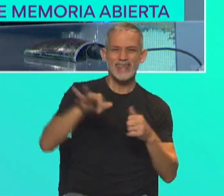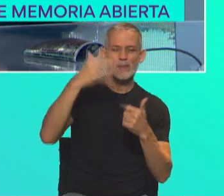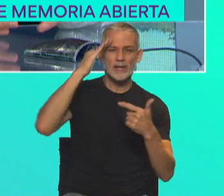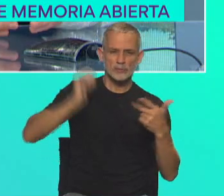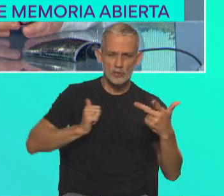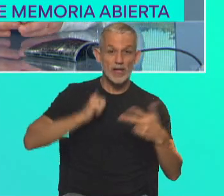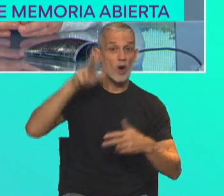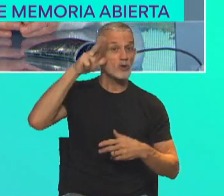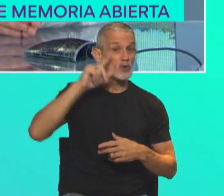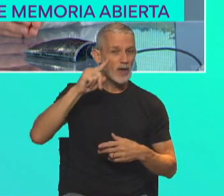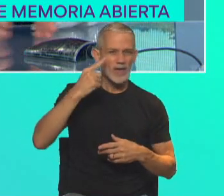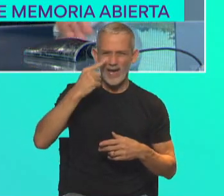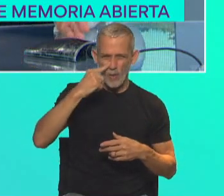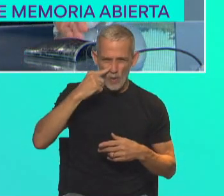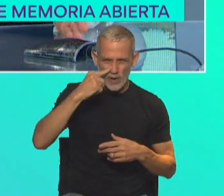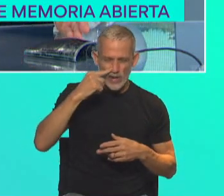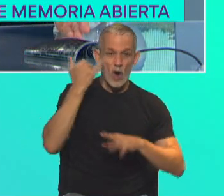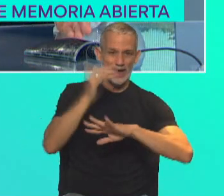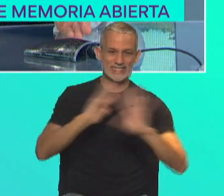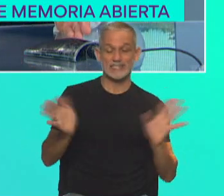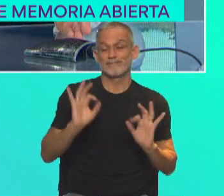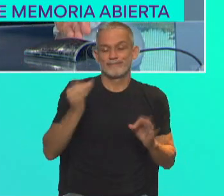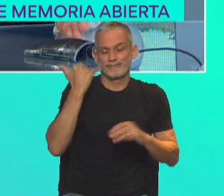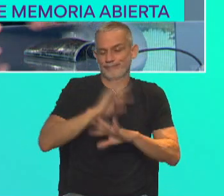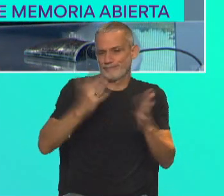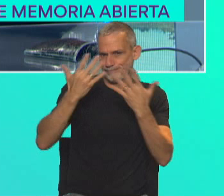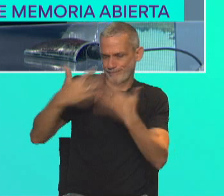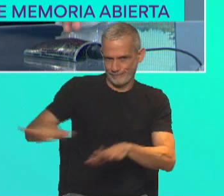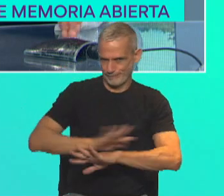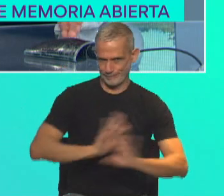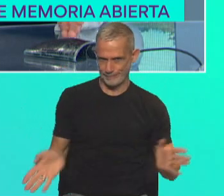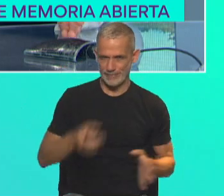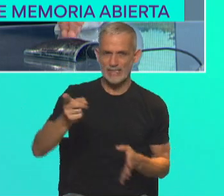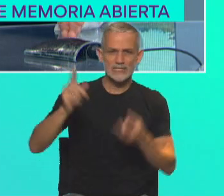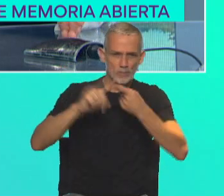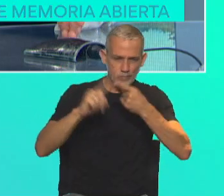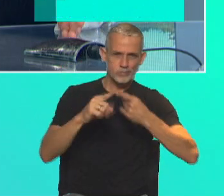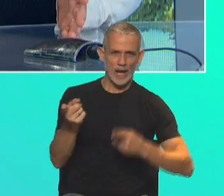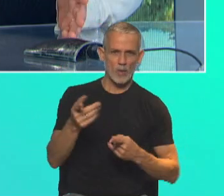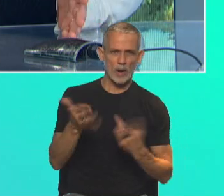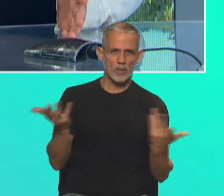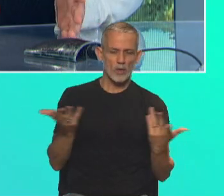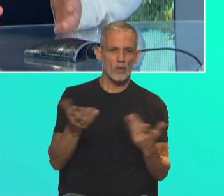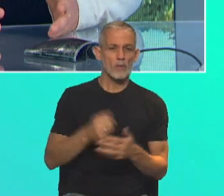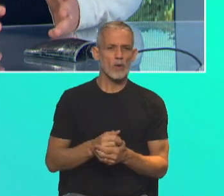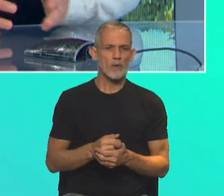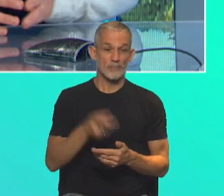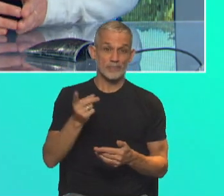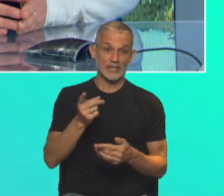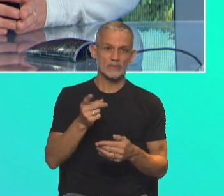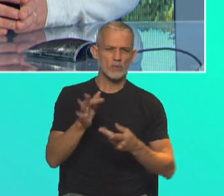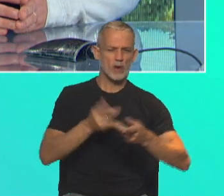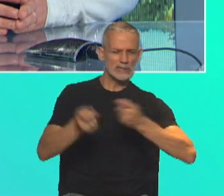ya el 8 de junio claramente, en donde ya estaba clara la rendición, que además también se pactó Hubo que una fuese... maniobra de alimentarlos, ¿no? Como para que Claro,